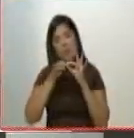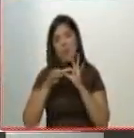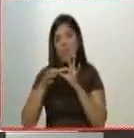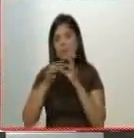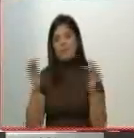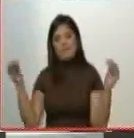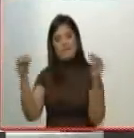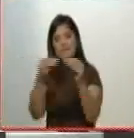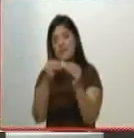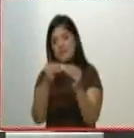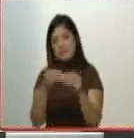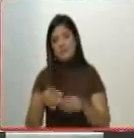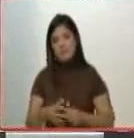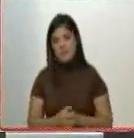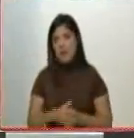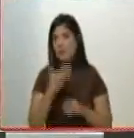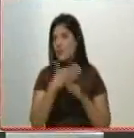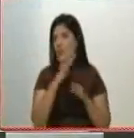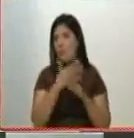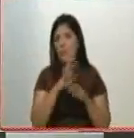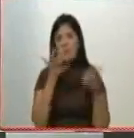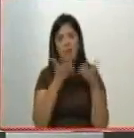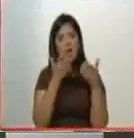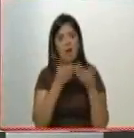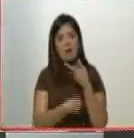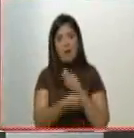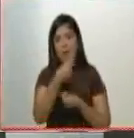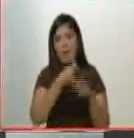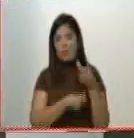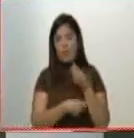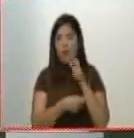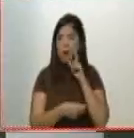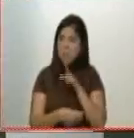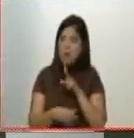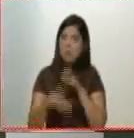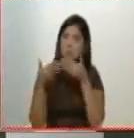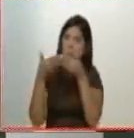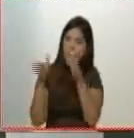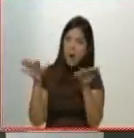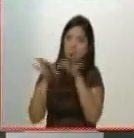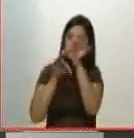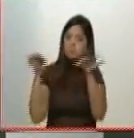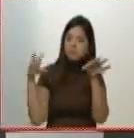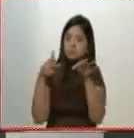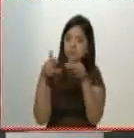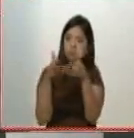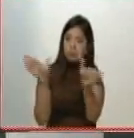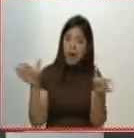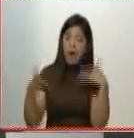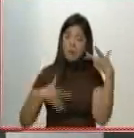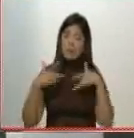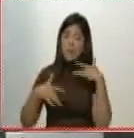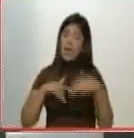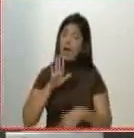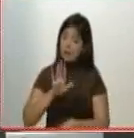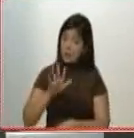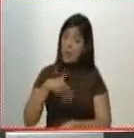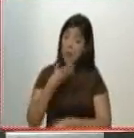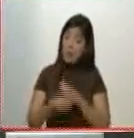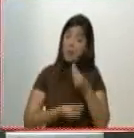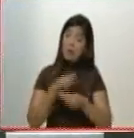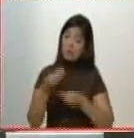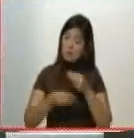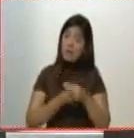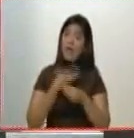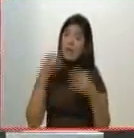la otra. A pesar de la guerra económica que vive nuestro país, vemos que obras como estas, que actividades como estas se pueden realizar, que son